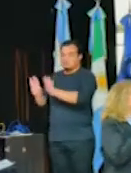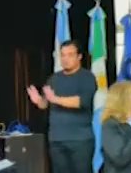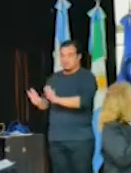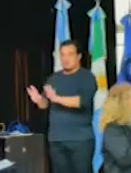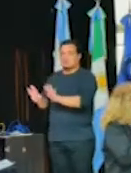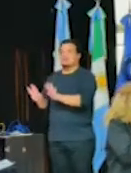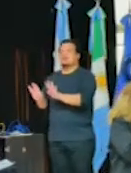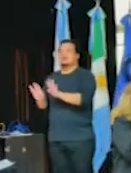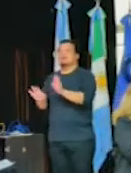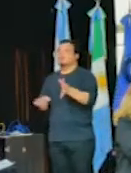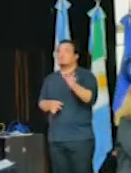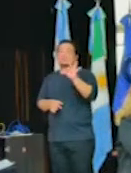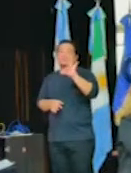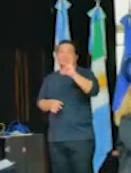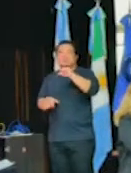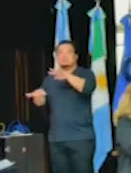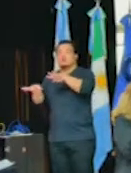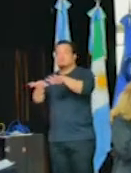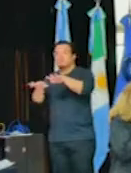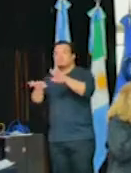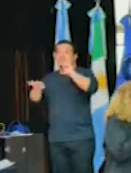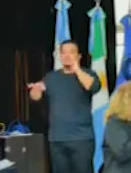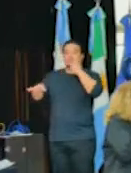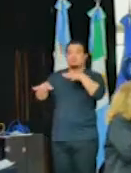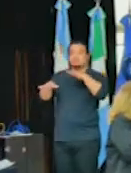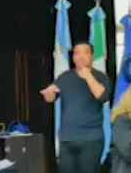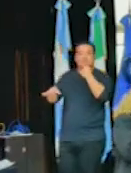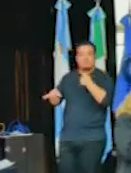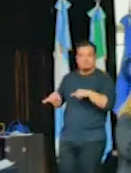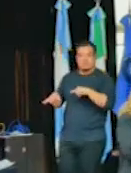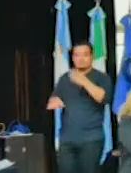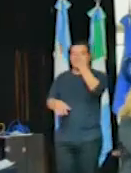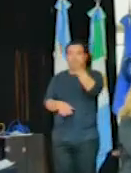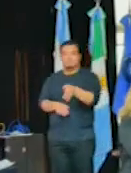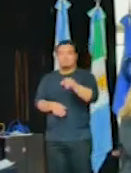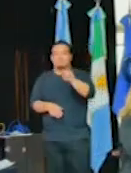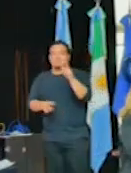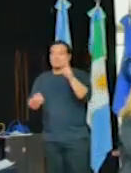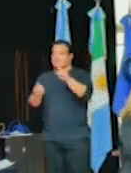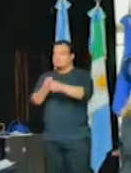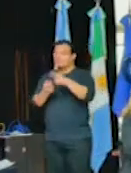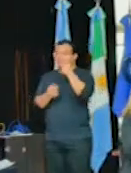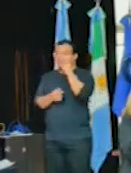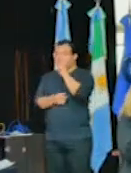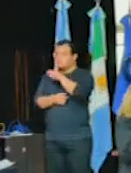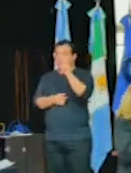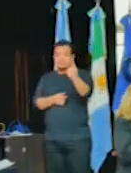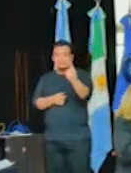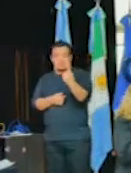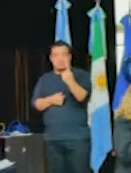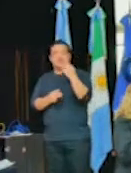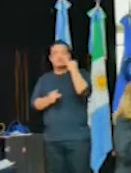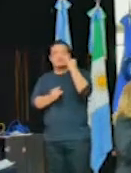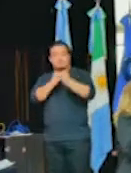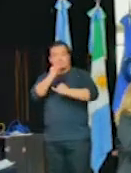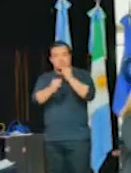y cosas no tan lindas. Federico llegó, le dijimos la noticia, le preguntó cómo fue, si había